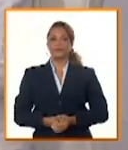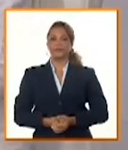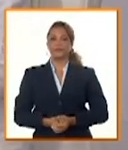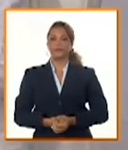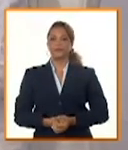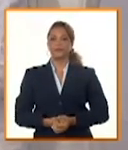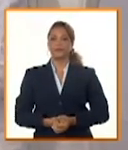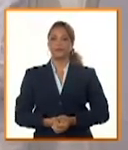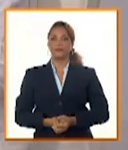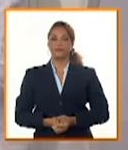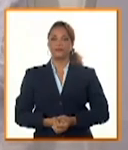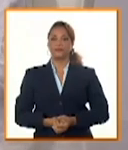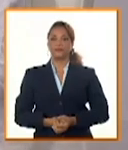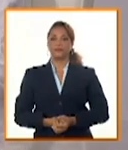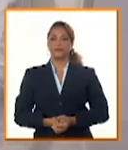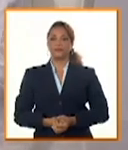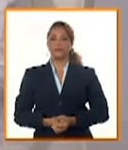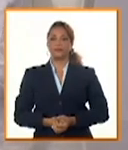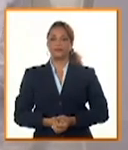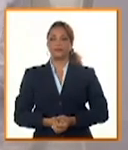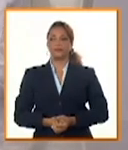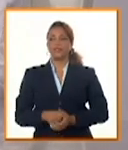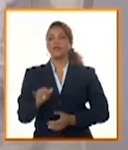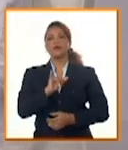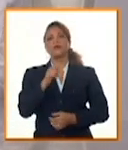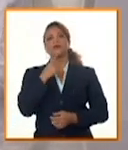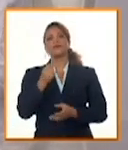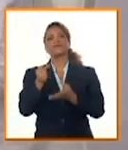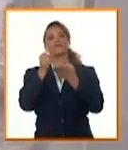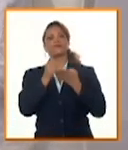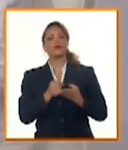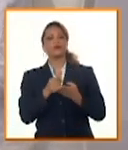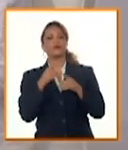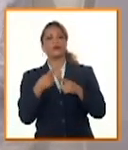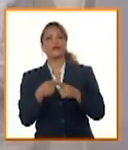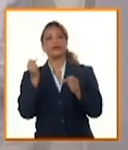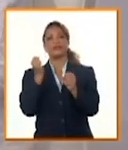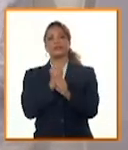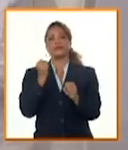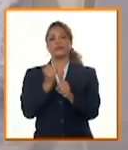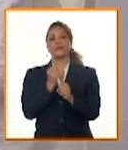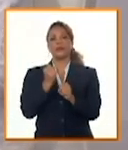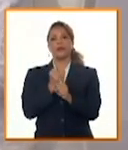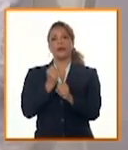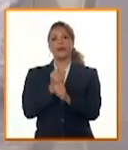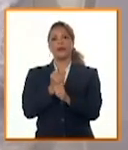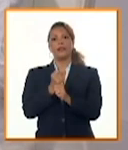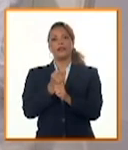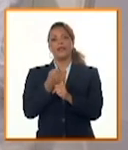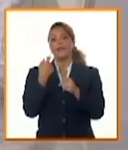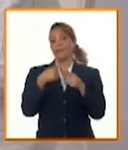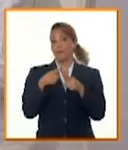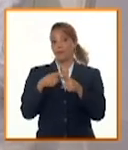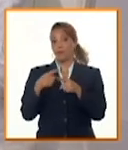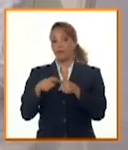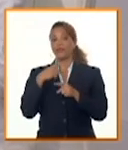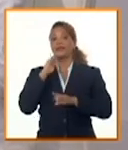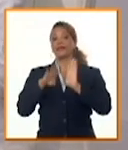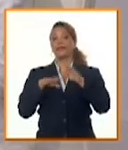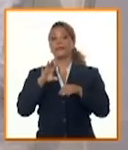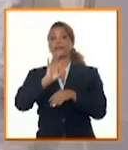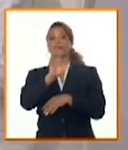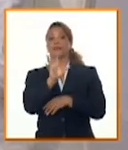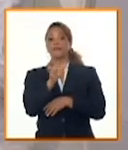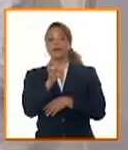pero al interno también nos posibilita también trabajar sobre aspectos que dependen del sistema bancario